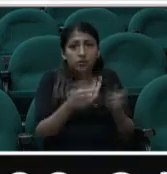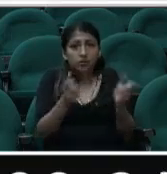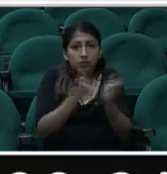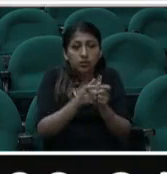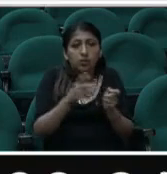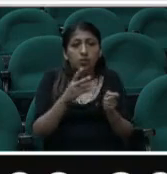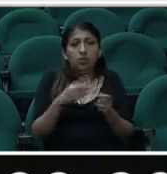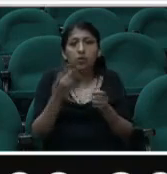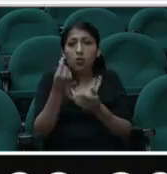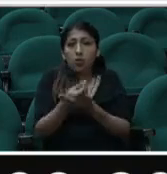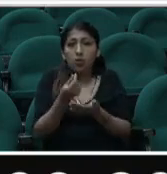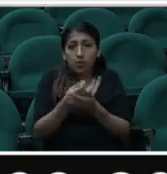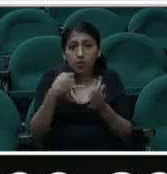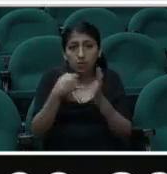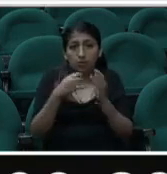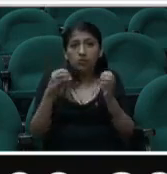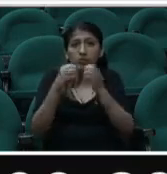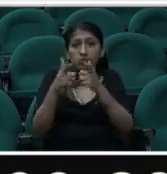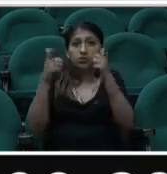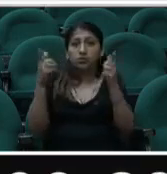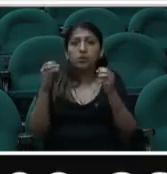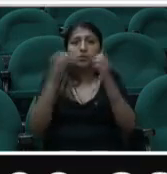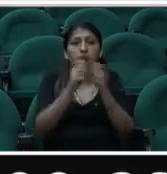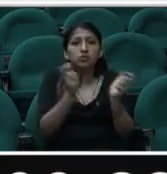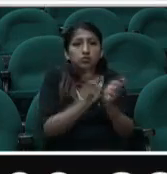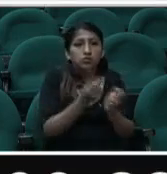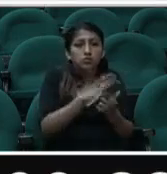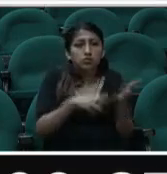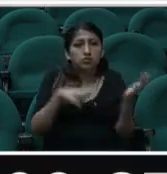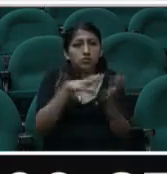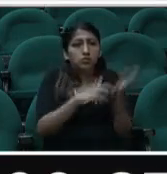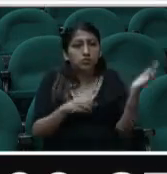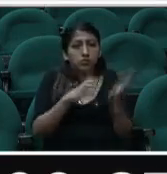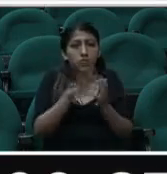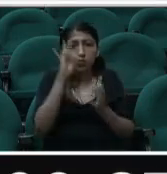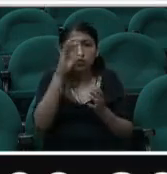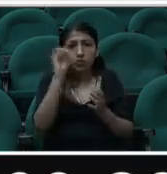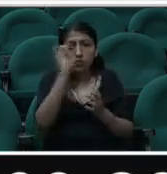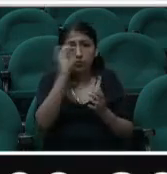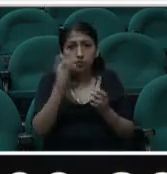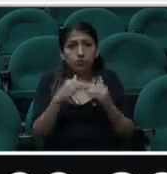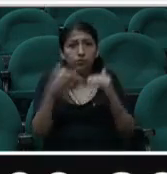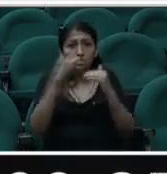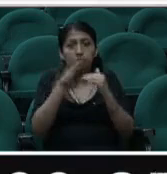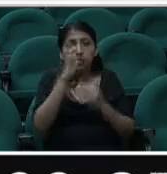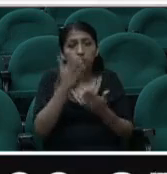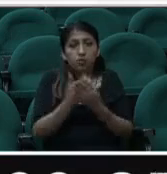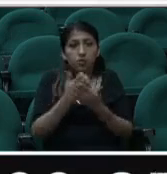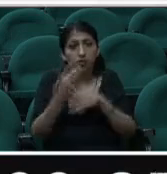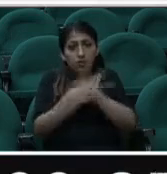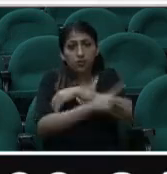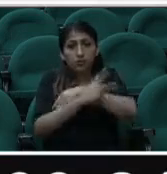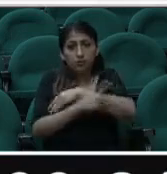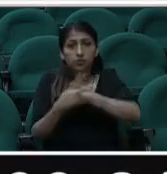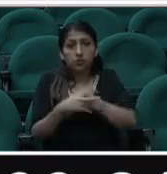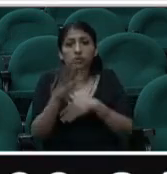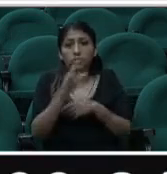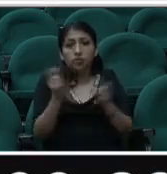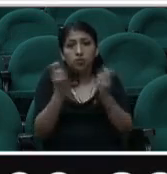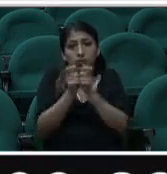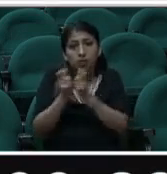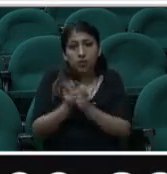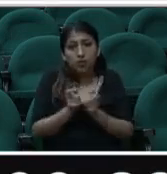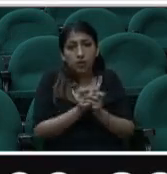pequeños en lugar de cobrar impuestos a los más grandes le están aplicando a los más pequeños el 80% la gran mayoría de la economía de la provincia de pastaza está conformada por